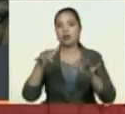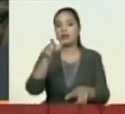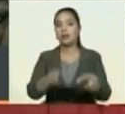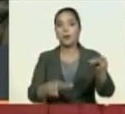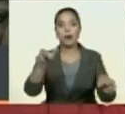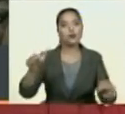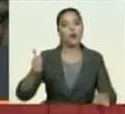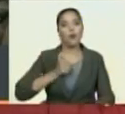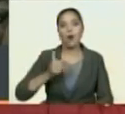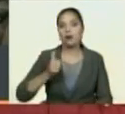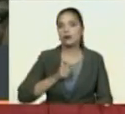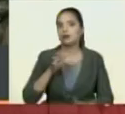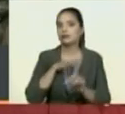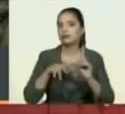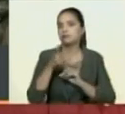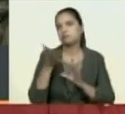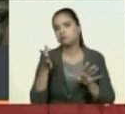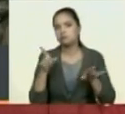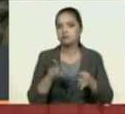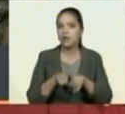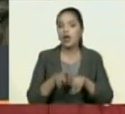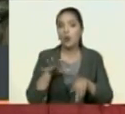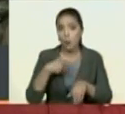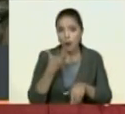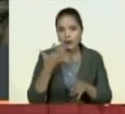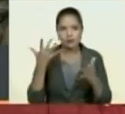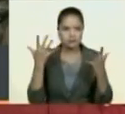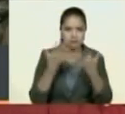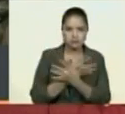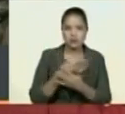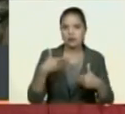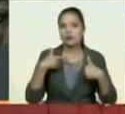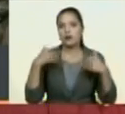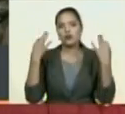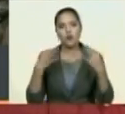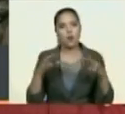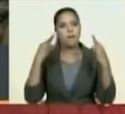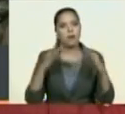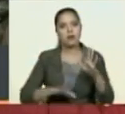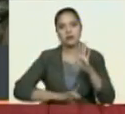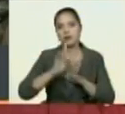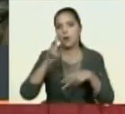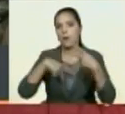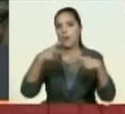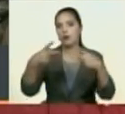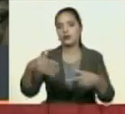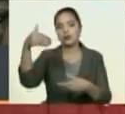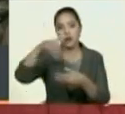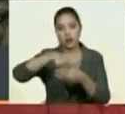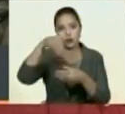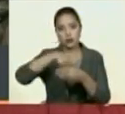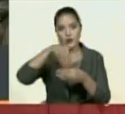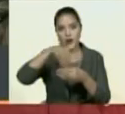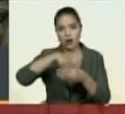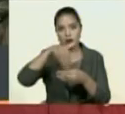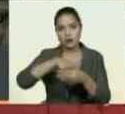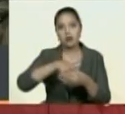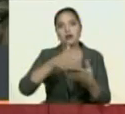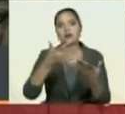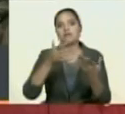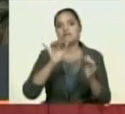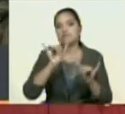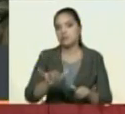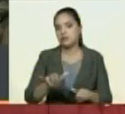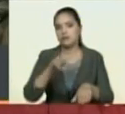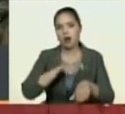y cualquier otro acto similar que puedan perturbar o afectar el normal desarrollo del proceso electoral en las